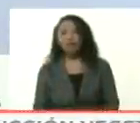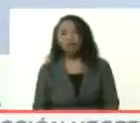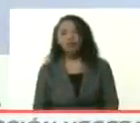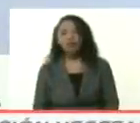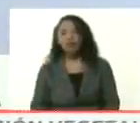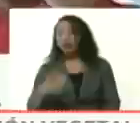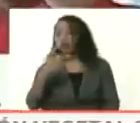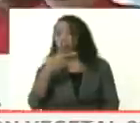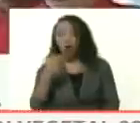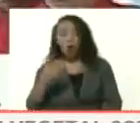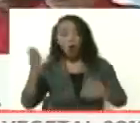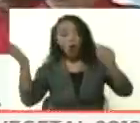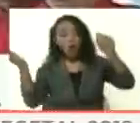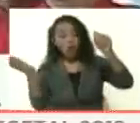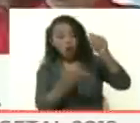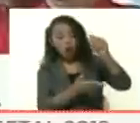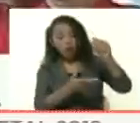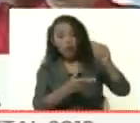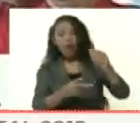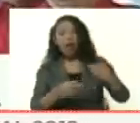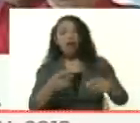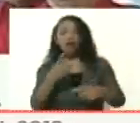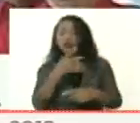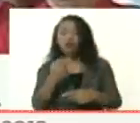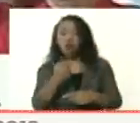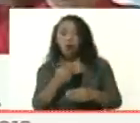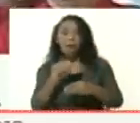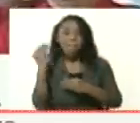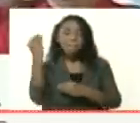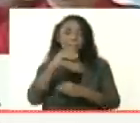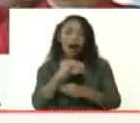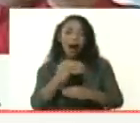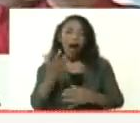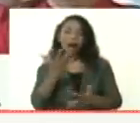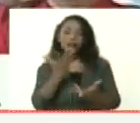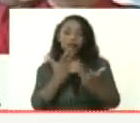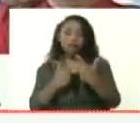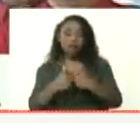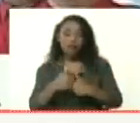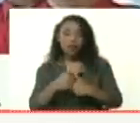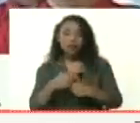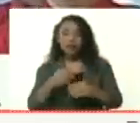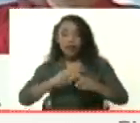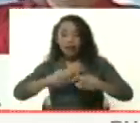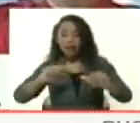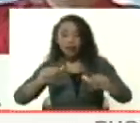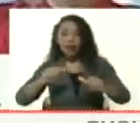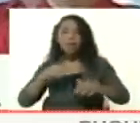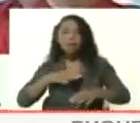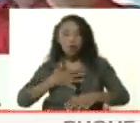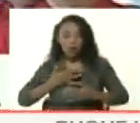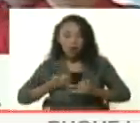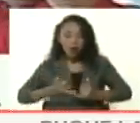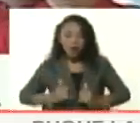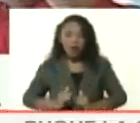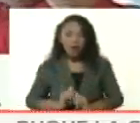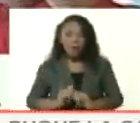saben que hay que cortarla porque ella ya no consume más alimento de la tierra y lo pueden consumir los hijos.